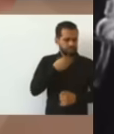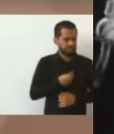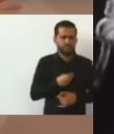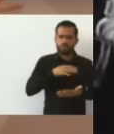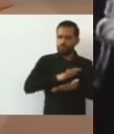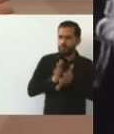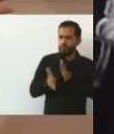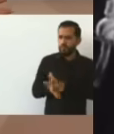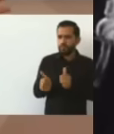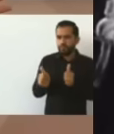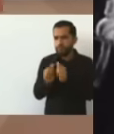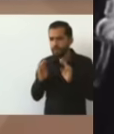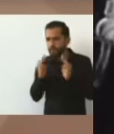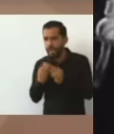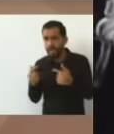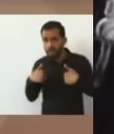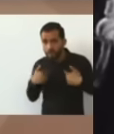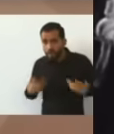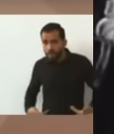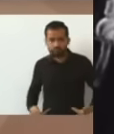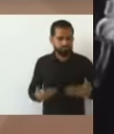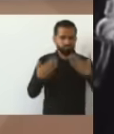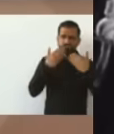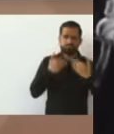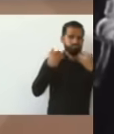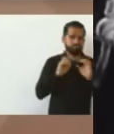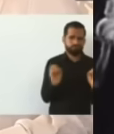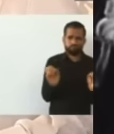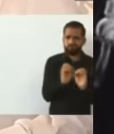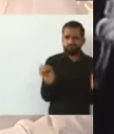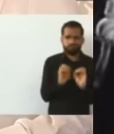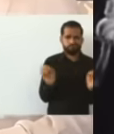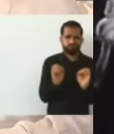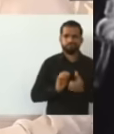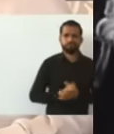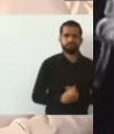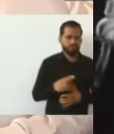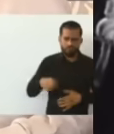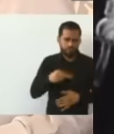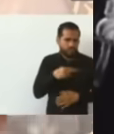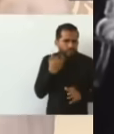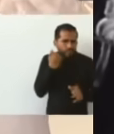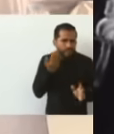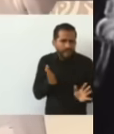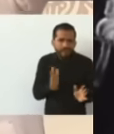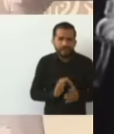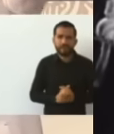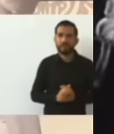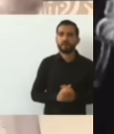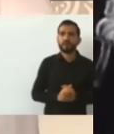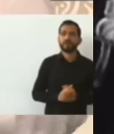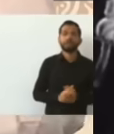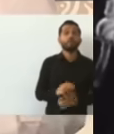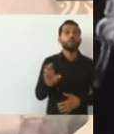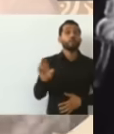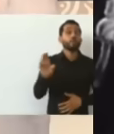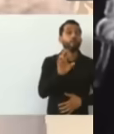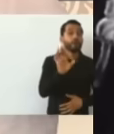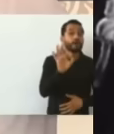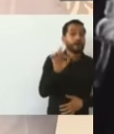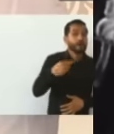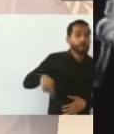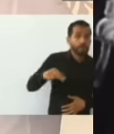complicidades con el crimen. Nosotros no, las cosas no se arreglan allá ni buscamos. El día que seamos incapaces